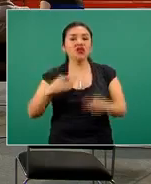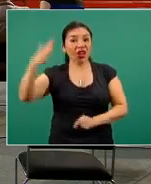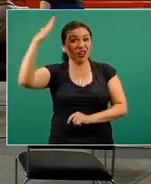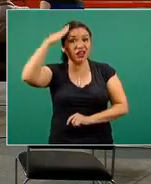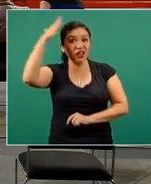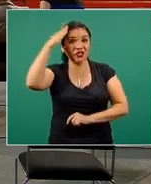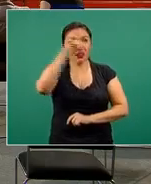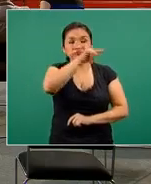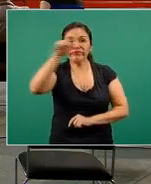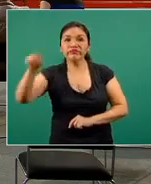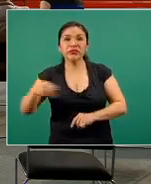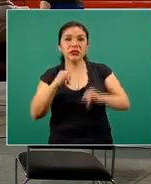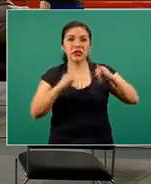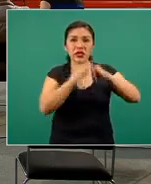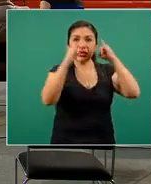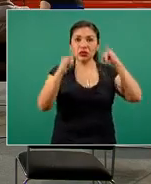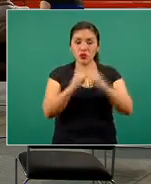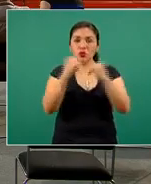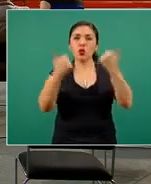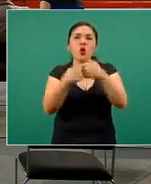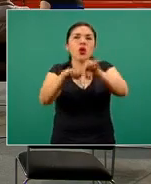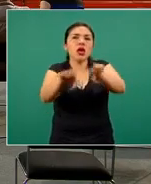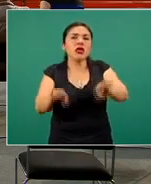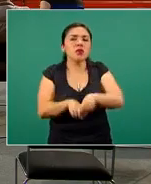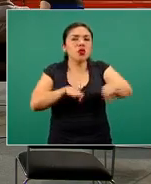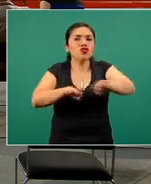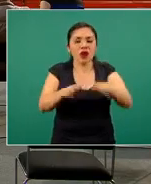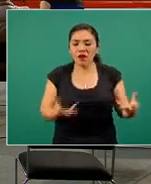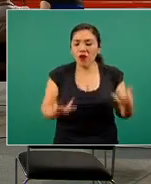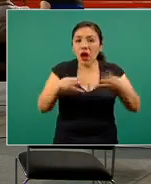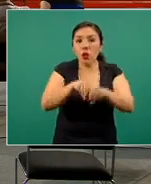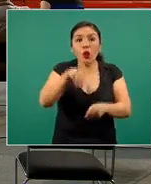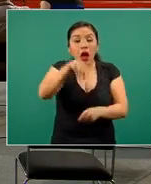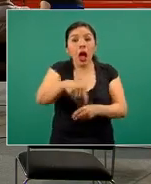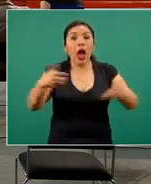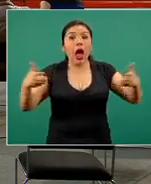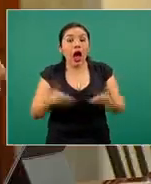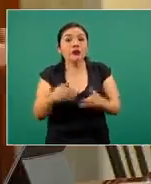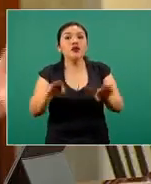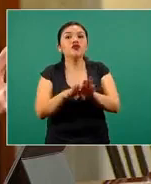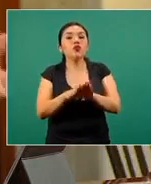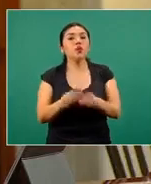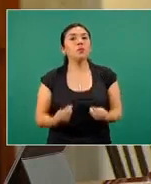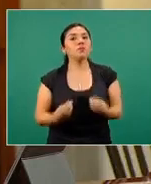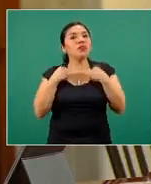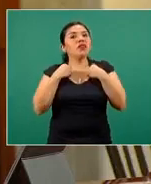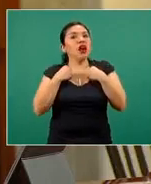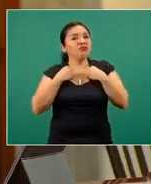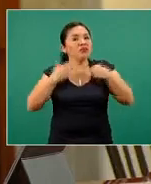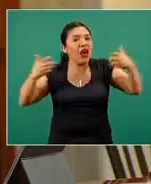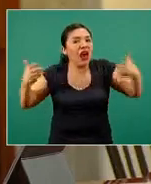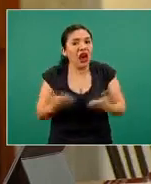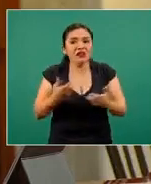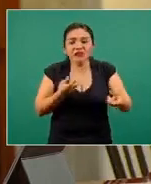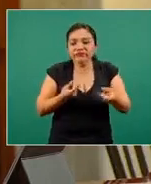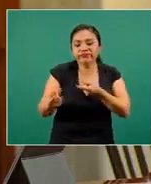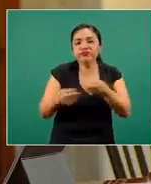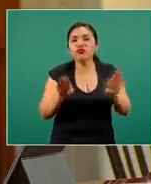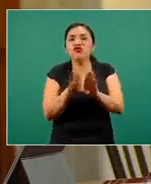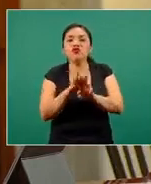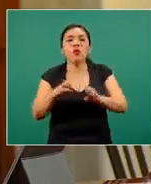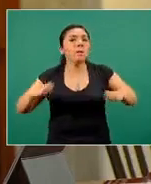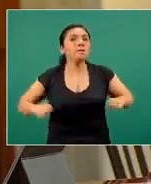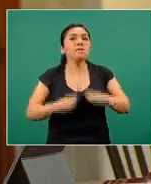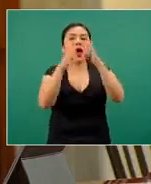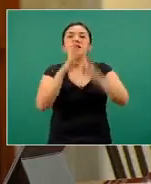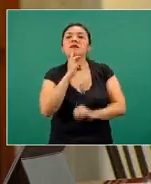de estas instituciones y desde luego sus equipos de trabajo, que son quienes le dan una vida directa al proceso de respuesta